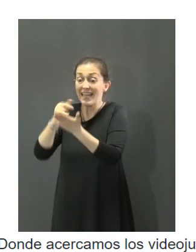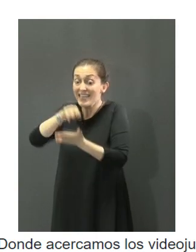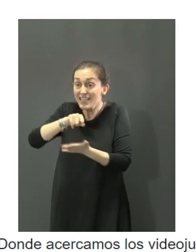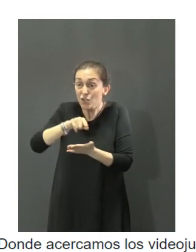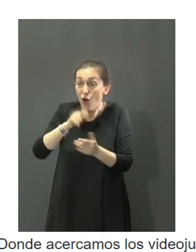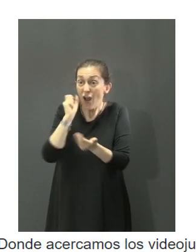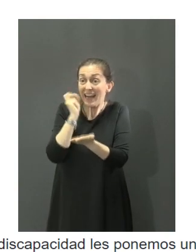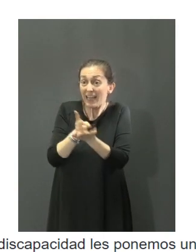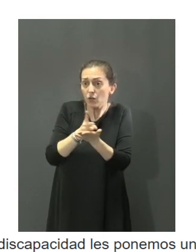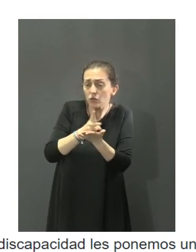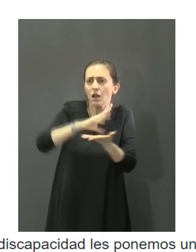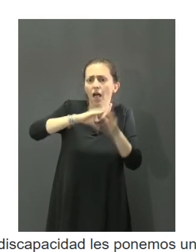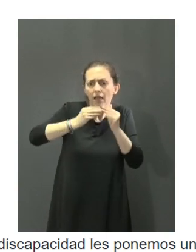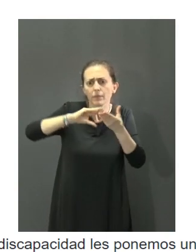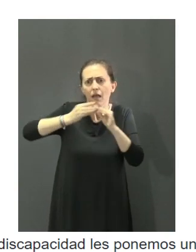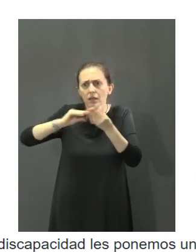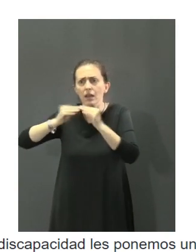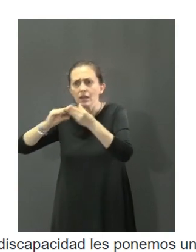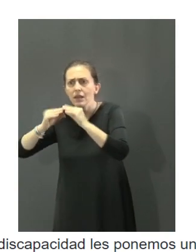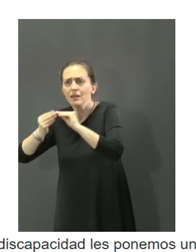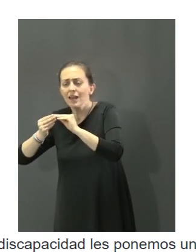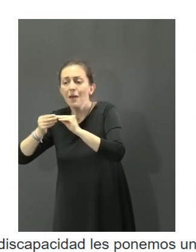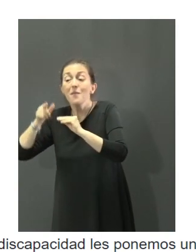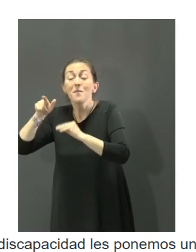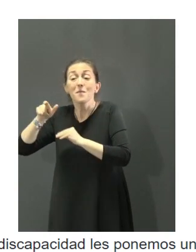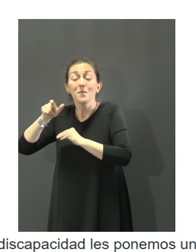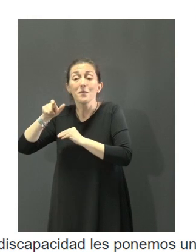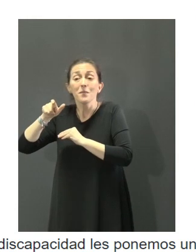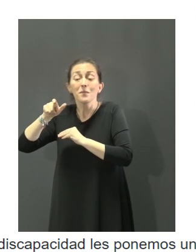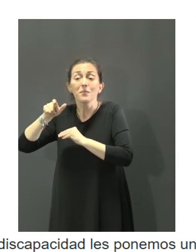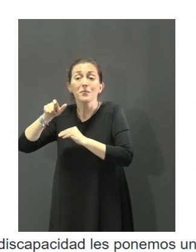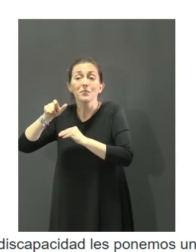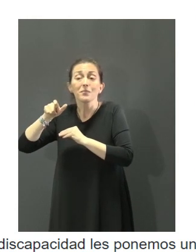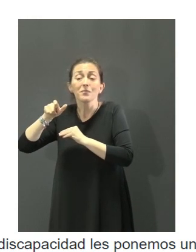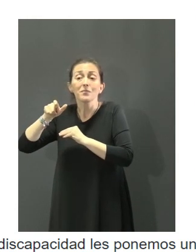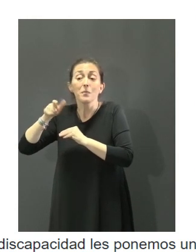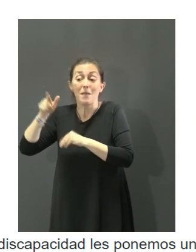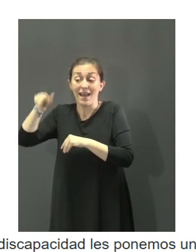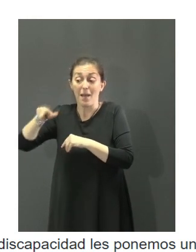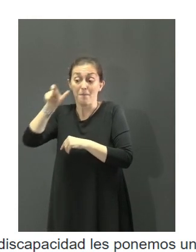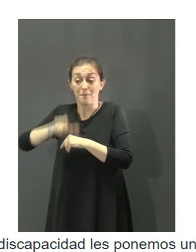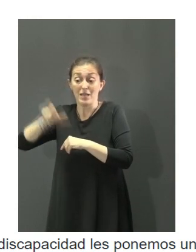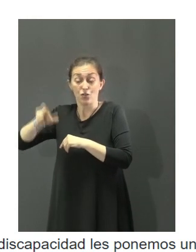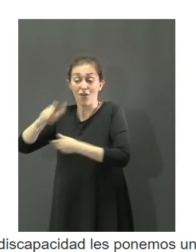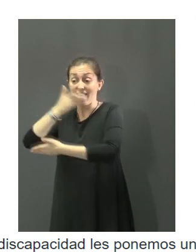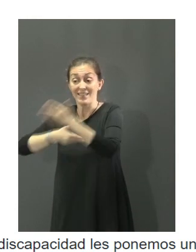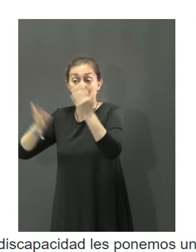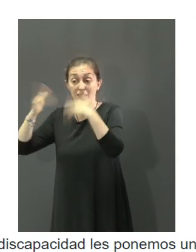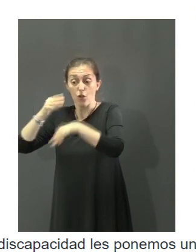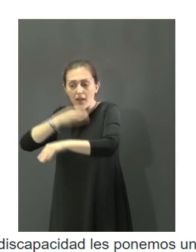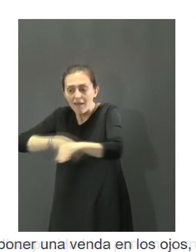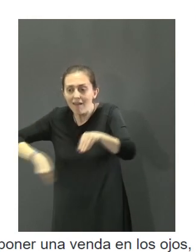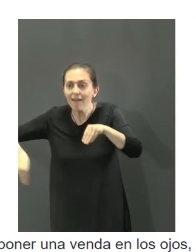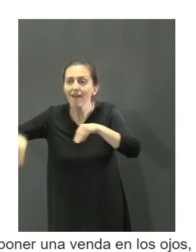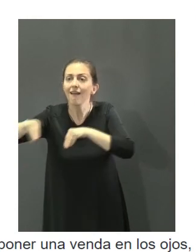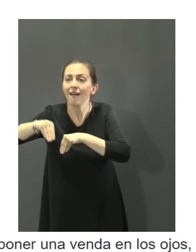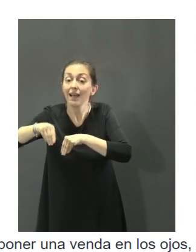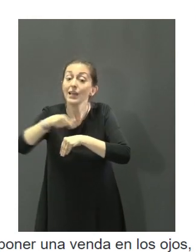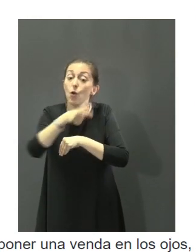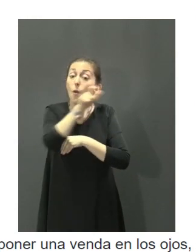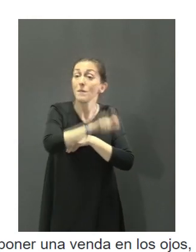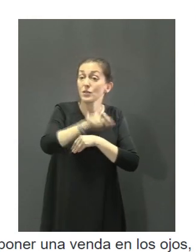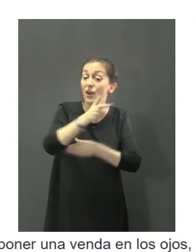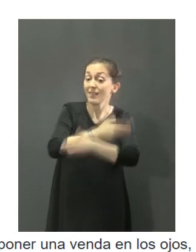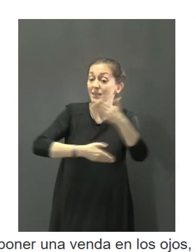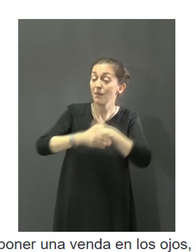esos retos con varios videojuegos para que se pongan en el lugar de las personas con discapacidad, como decía, y a las personas con